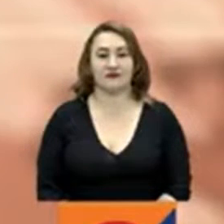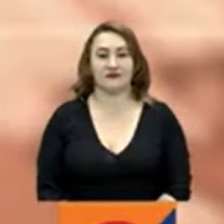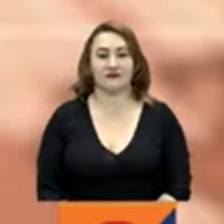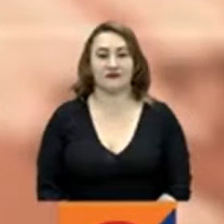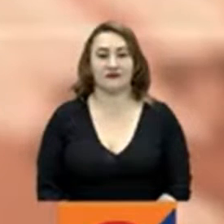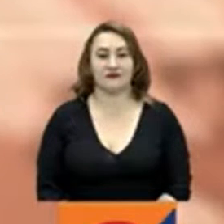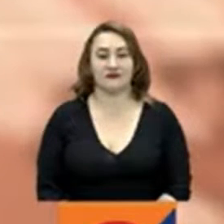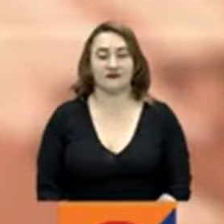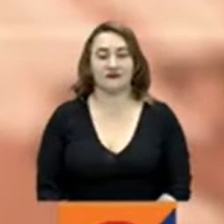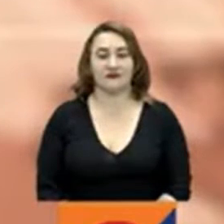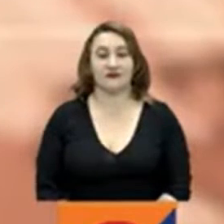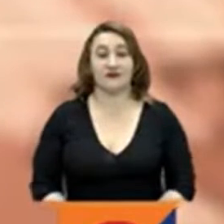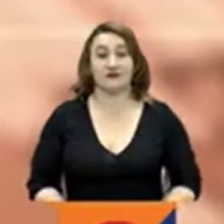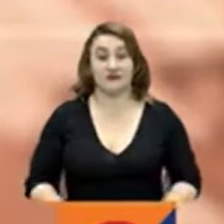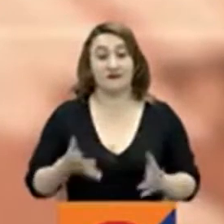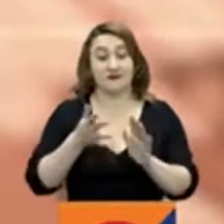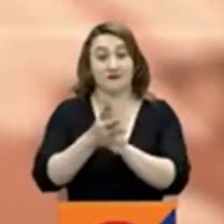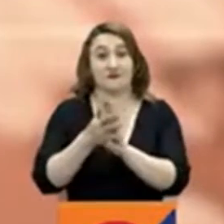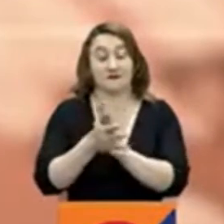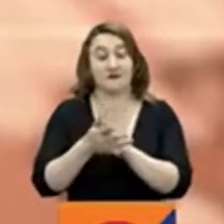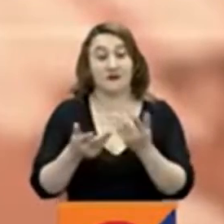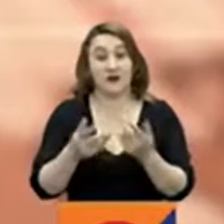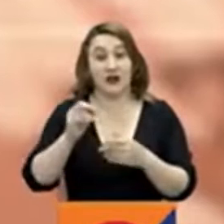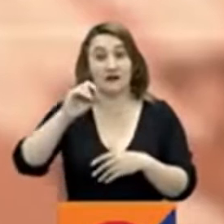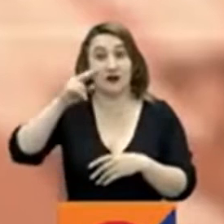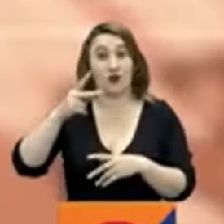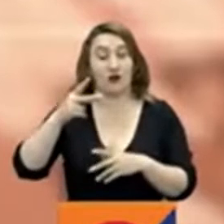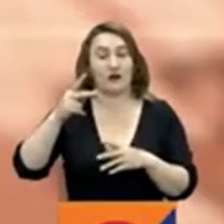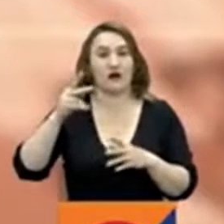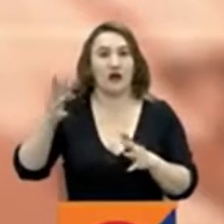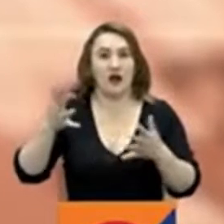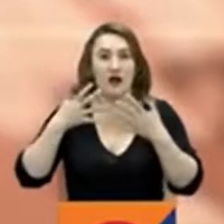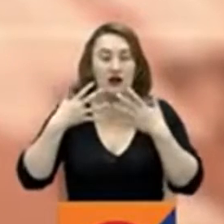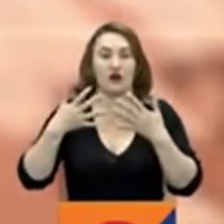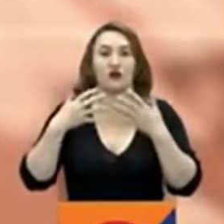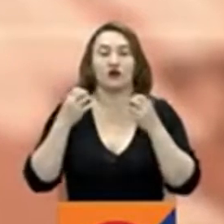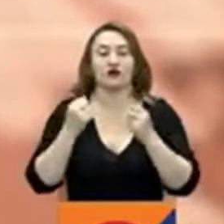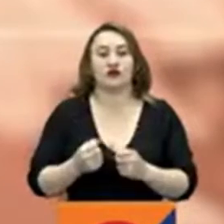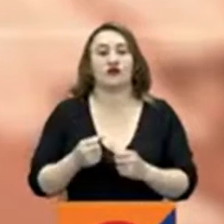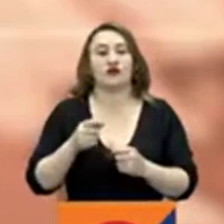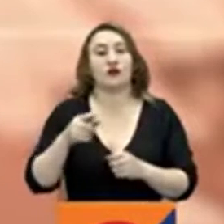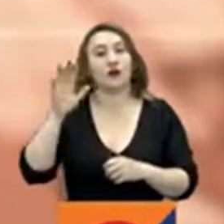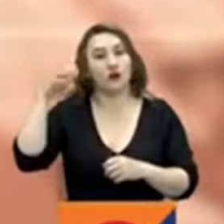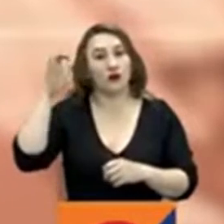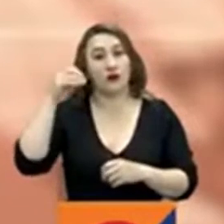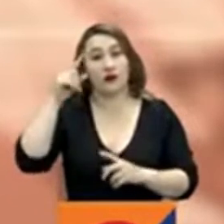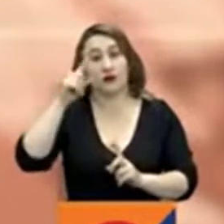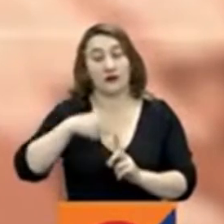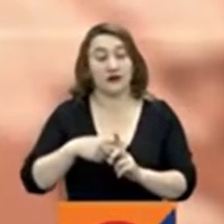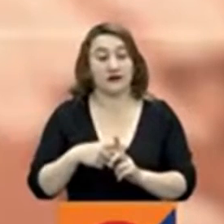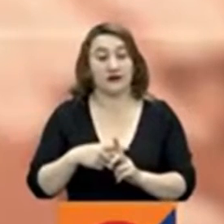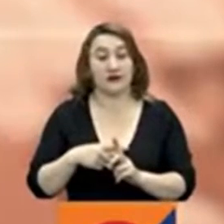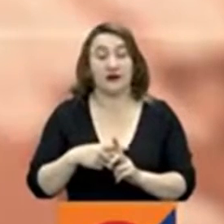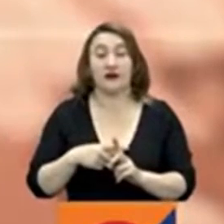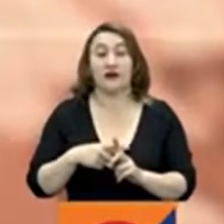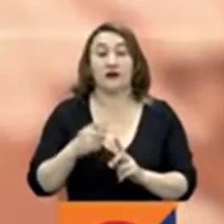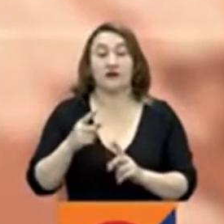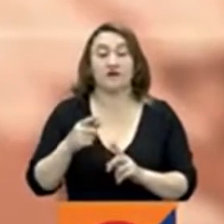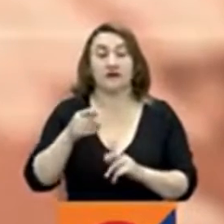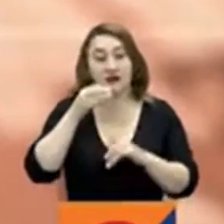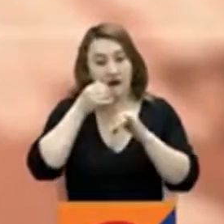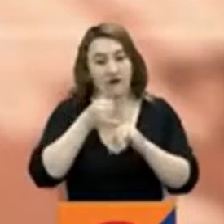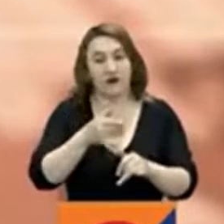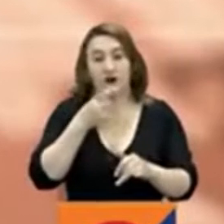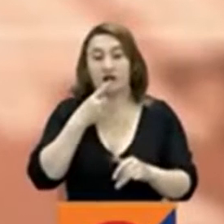Retomamos la información con la que abrimos nuestra emisión. Esta es la segunda ola de calor que sufre Europa en apenas un mes. Según científicos, su aumento es